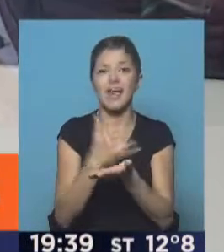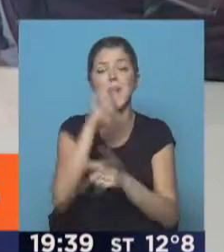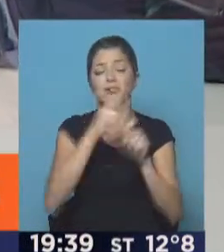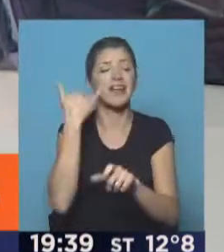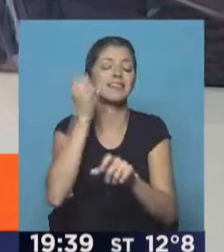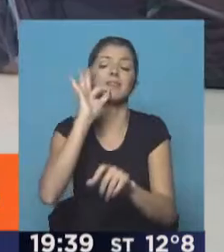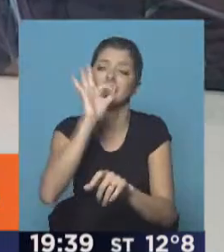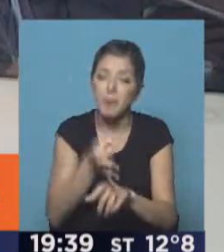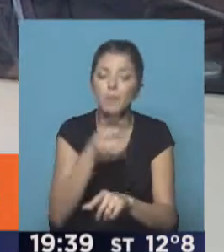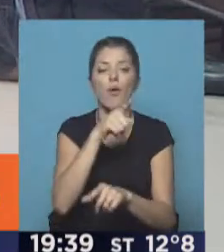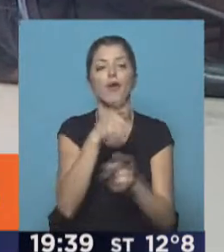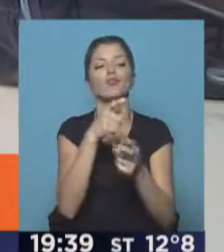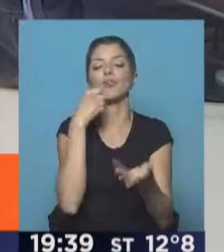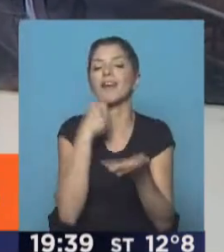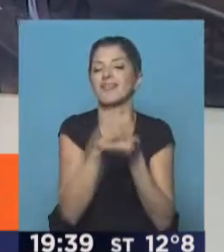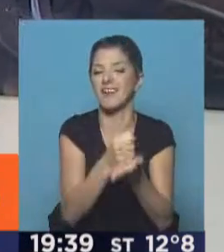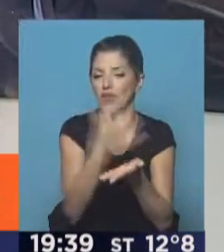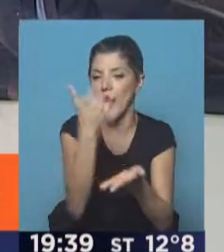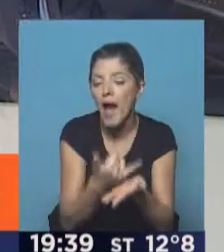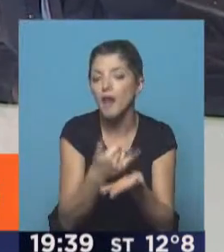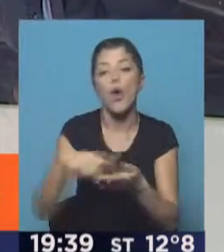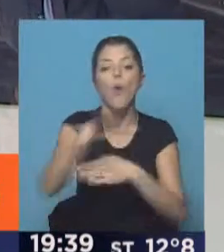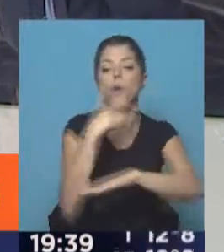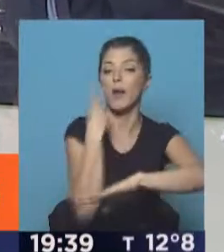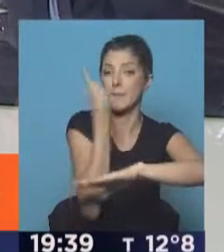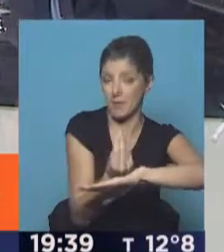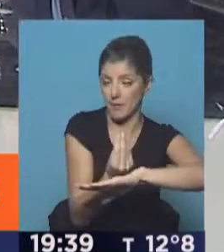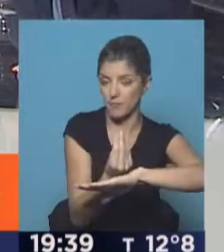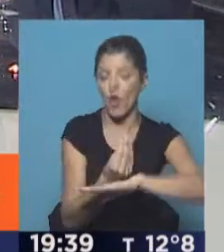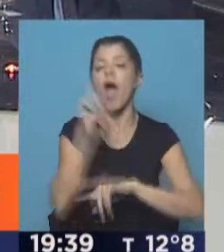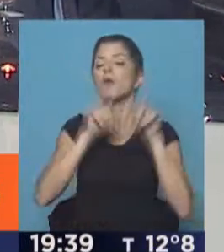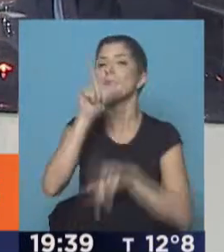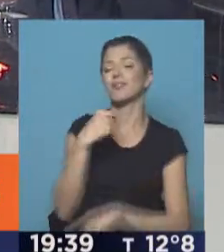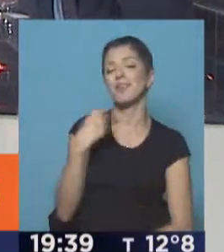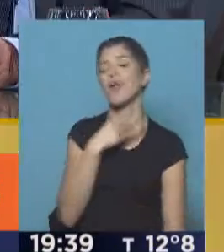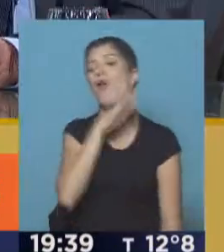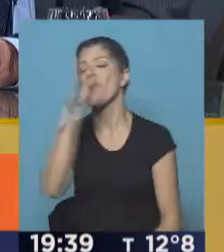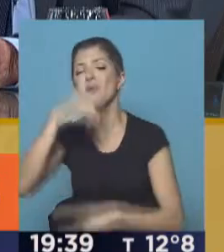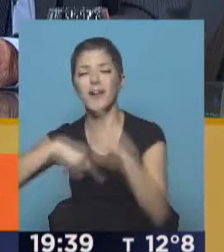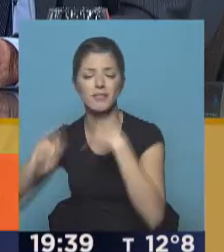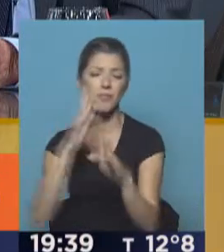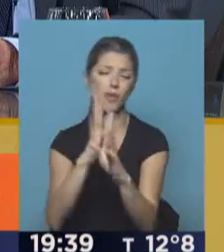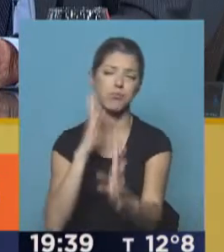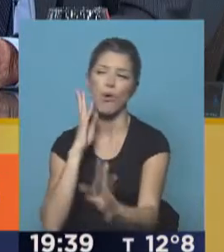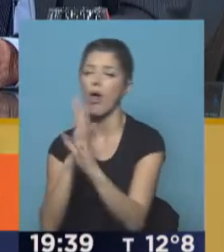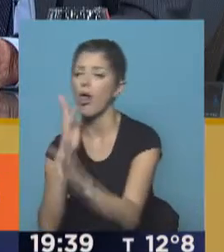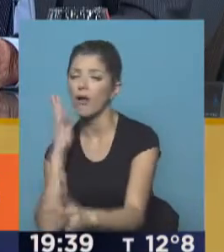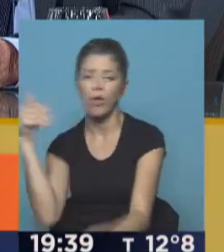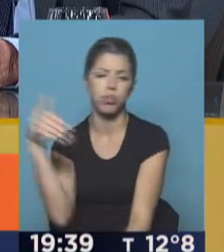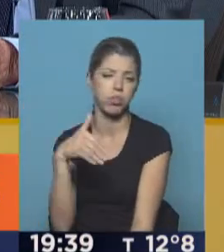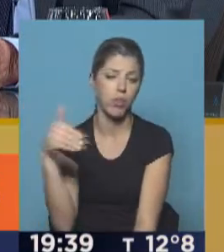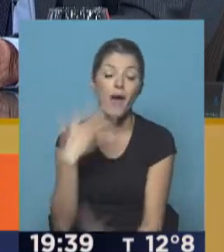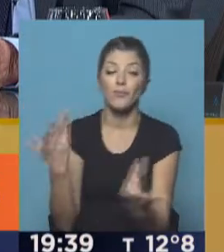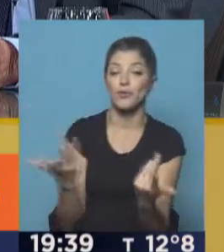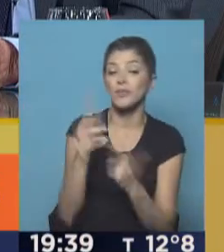porque recibe una asignación por la ubicación? Porque la gente se queja que para hacer el trámite hay largas colas, que no lo reciben, o sea que gente que aplica por la tarifa